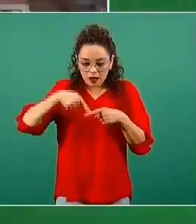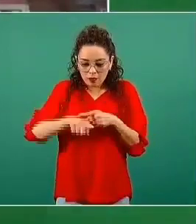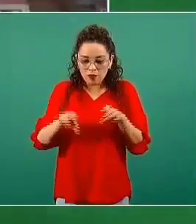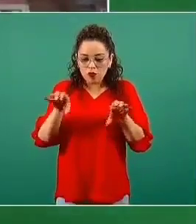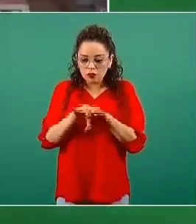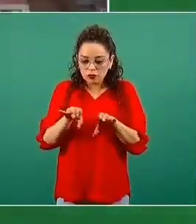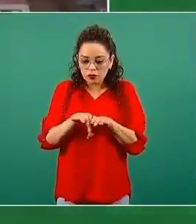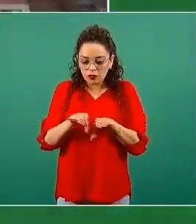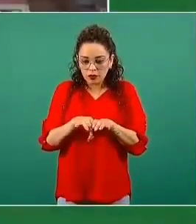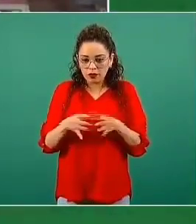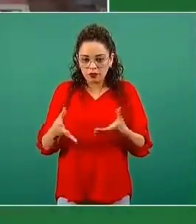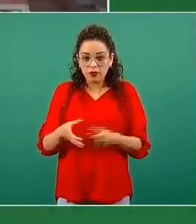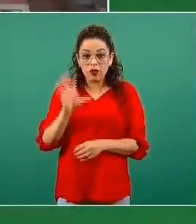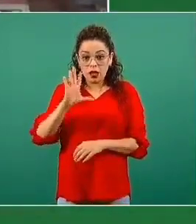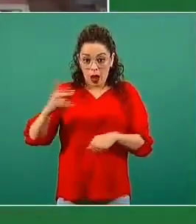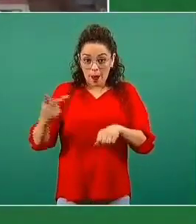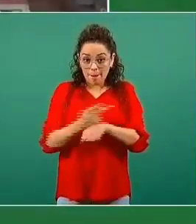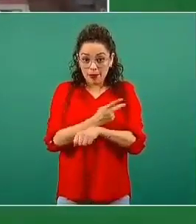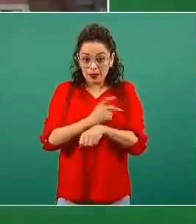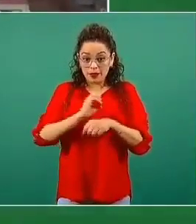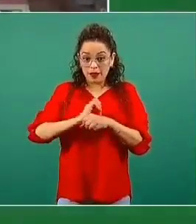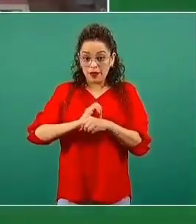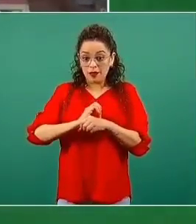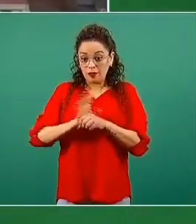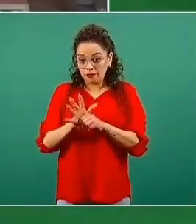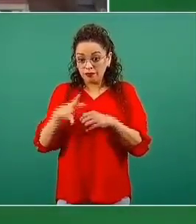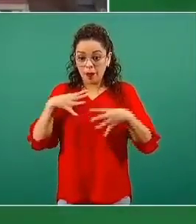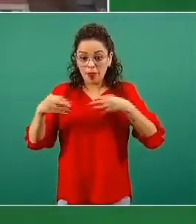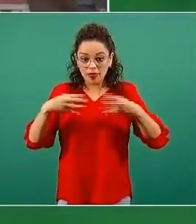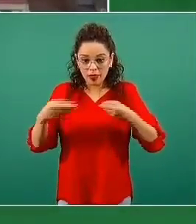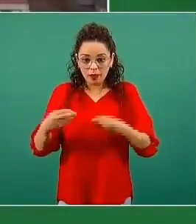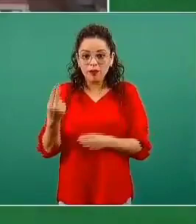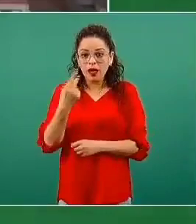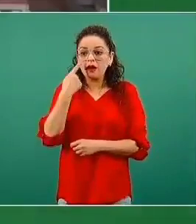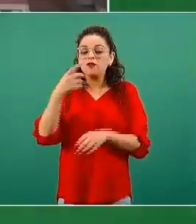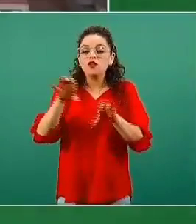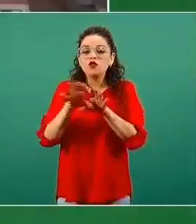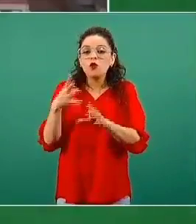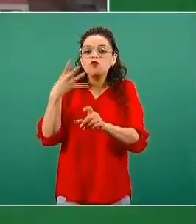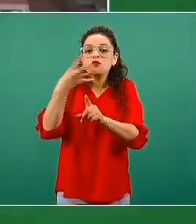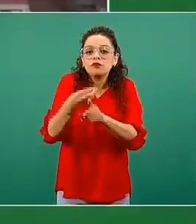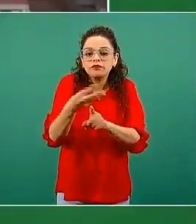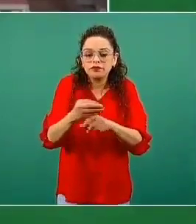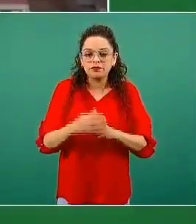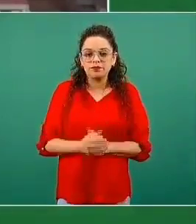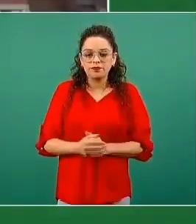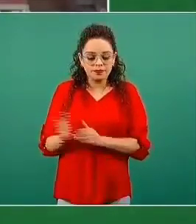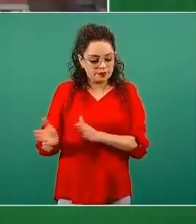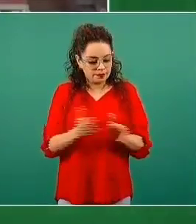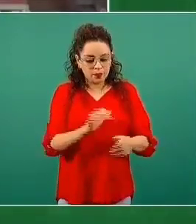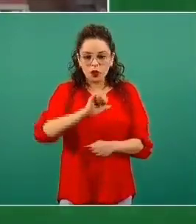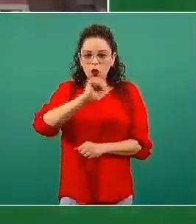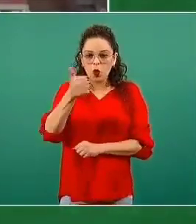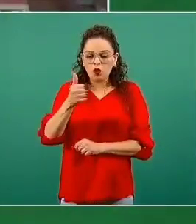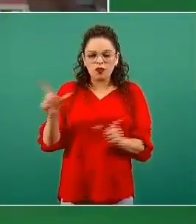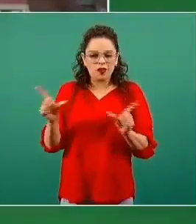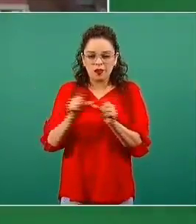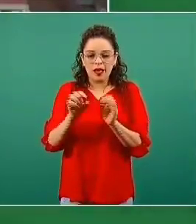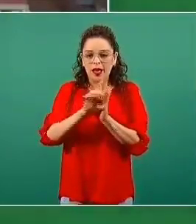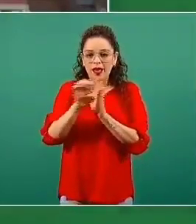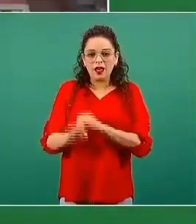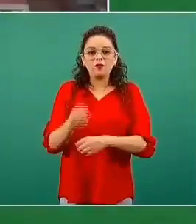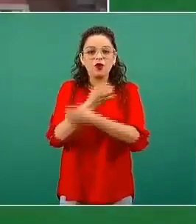mitigarlas una vez pasada la pandemia. Voy a dar ya para cerrar otra vez el ejemplo de educación. Hay rezagos en aprendizajes,